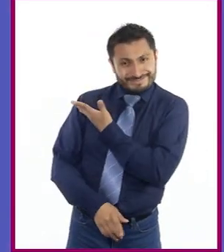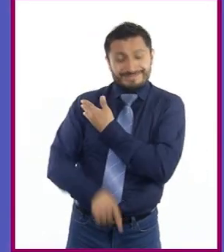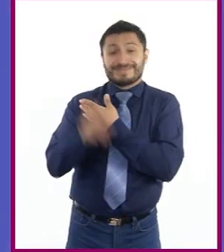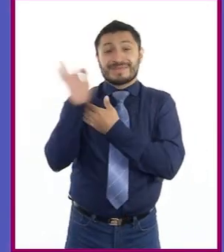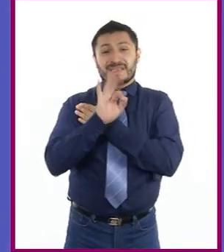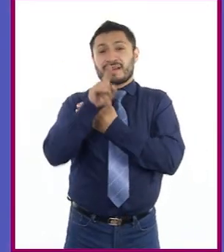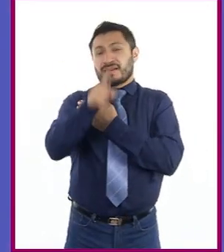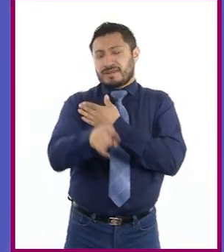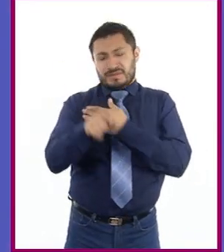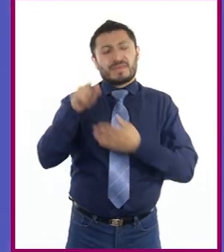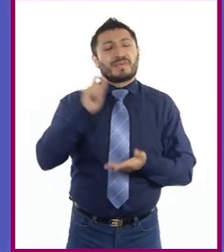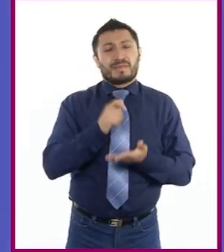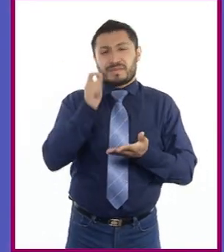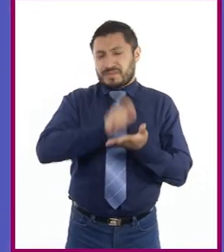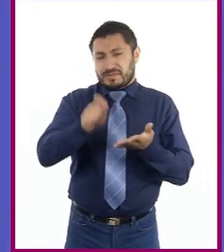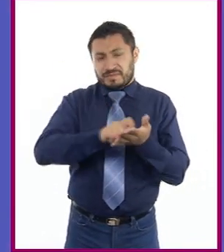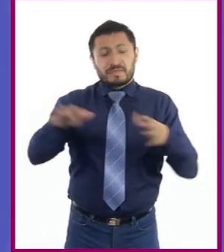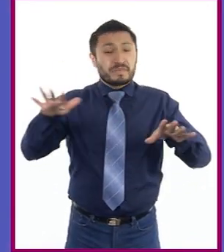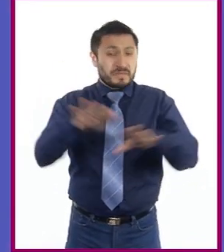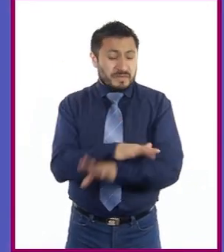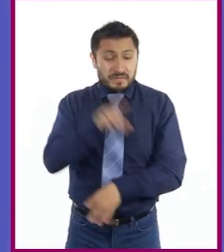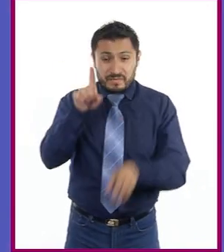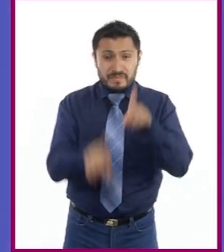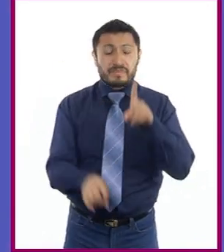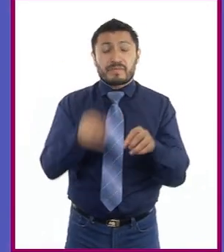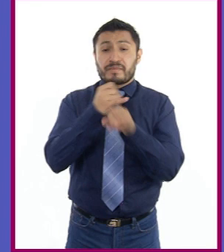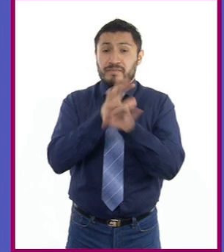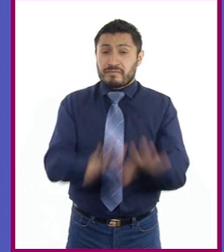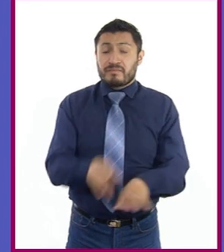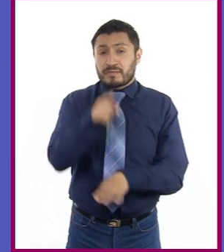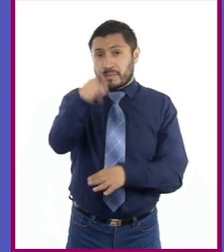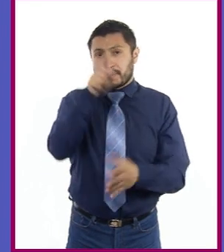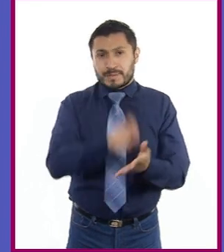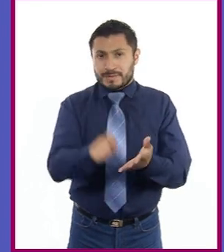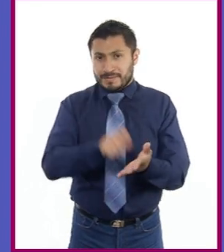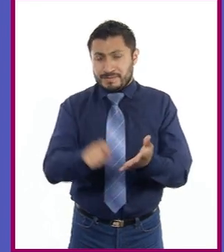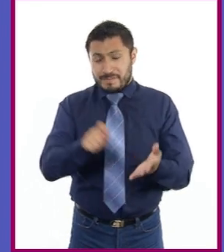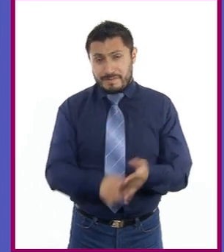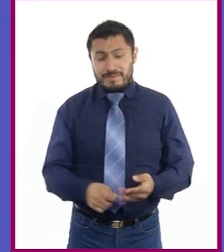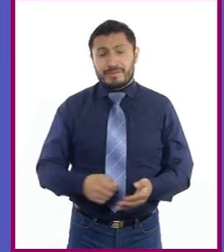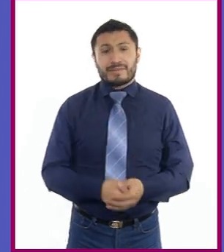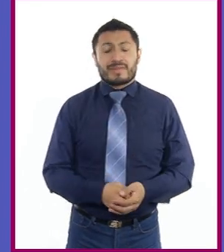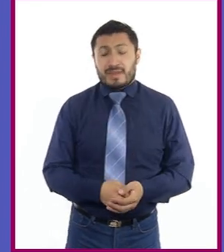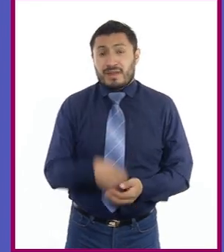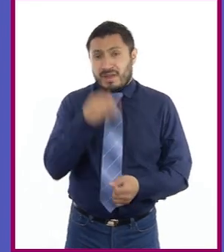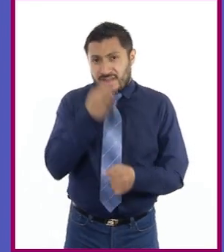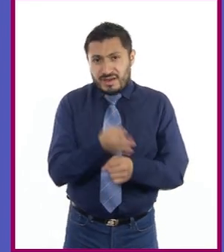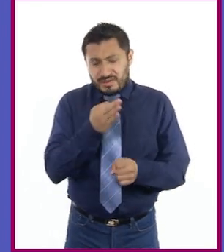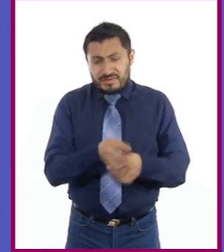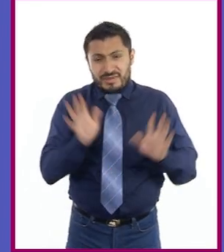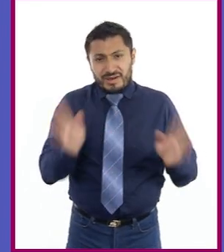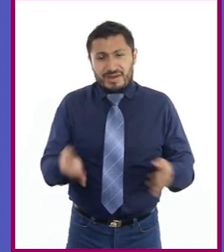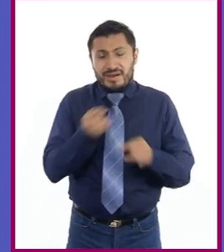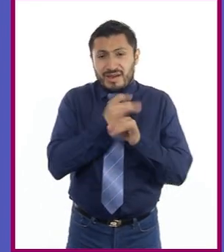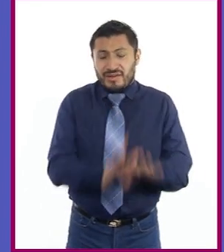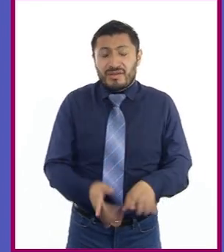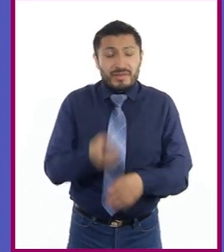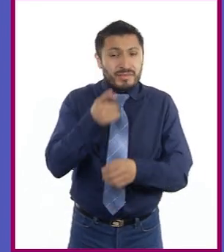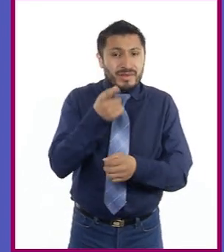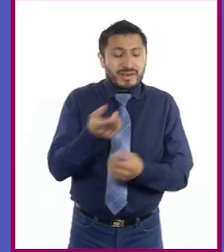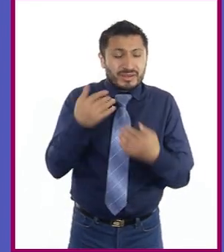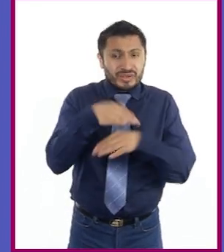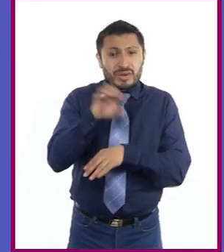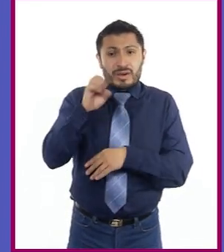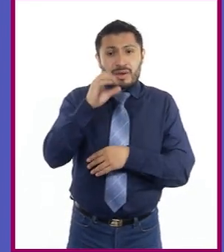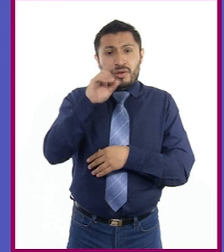irá modificando de acuerdo a la información que vayamos anotando. Hasta aquí tenemos los primeros datos del soliloquio. Si se